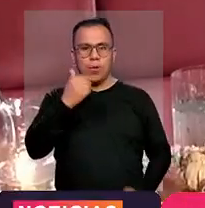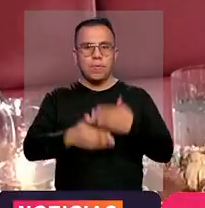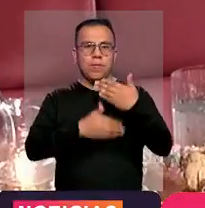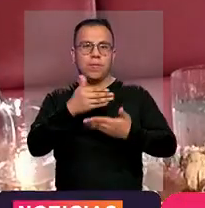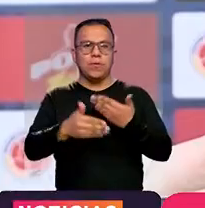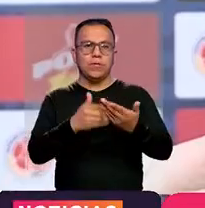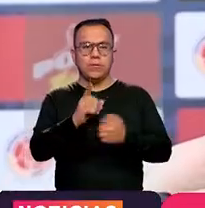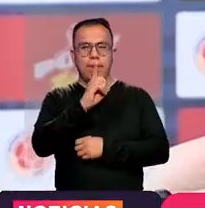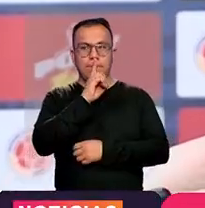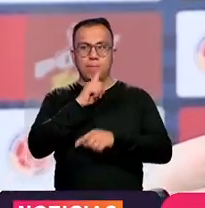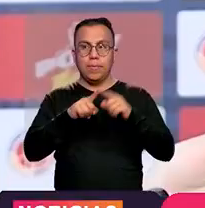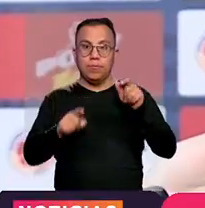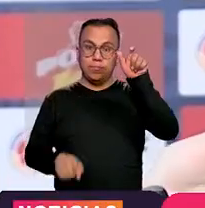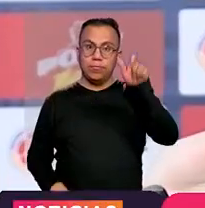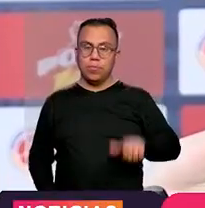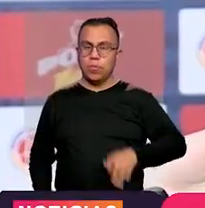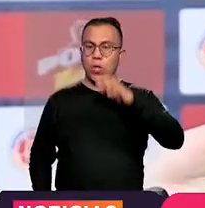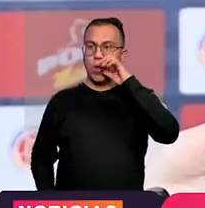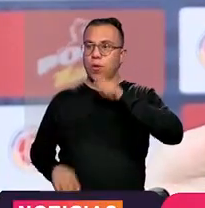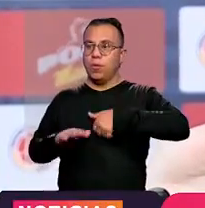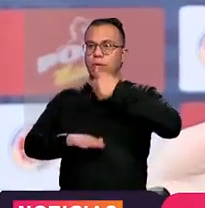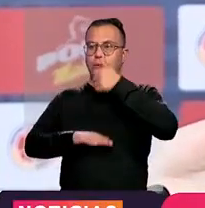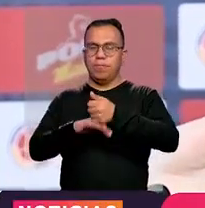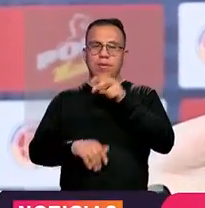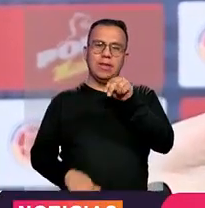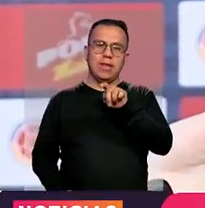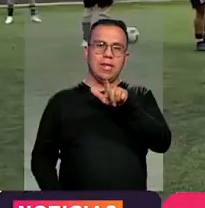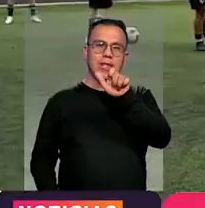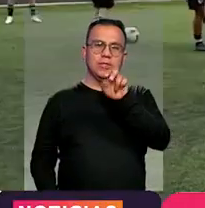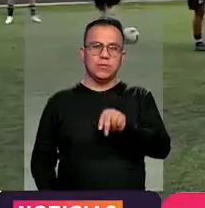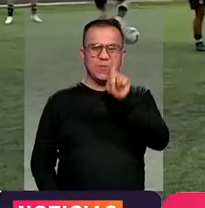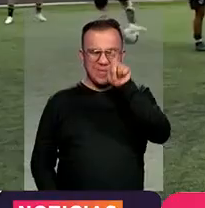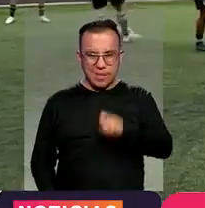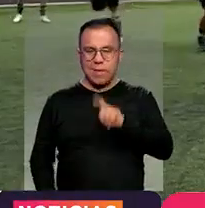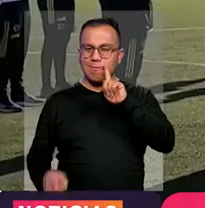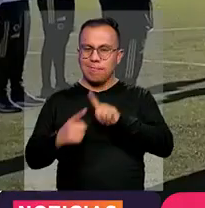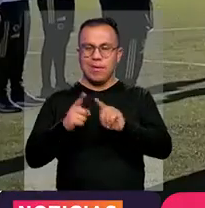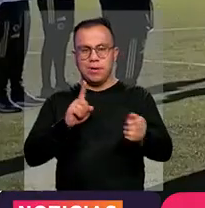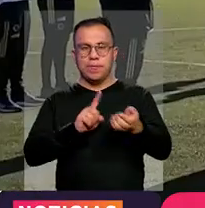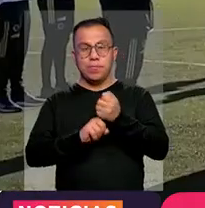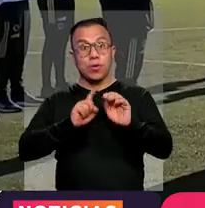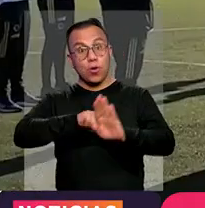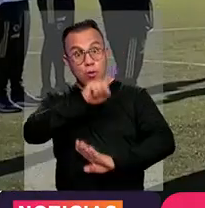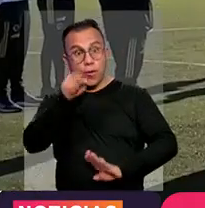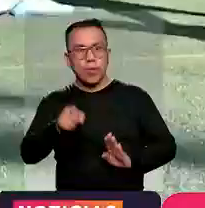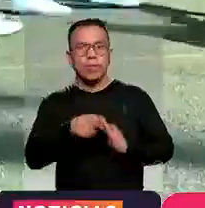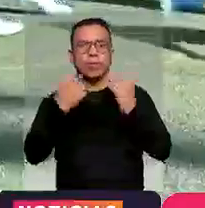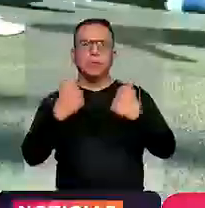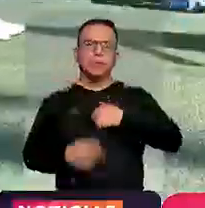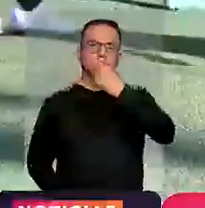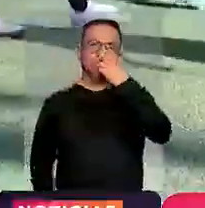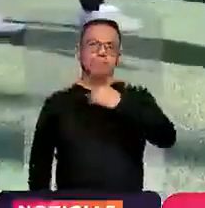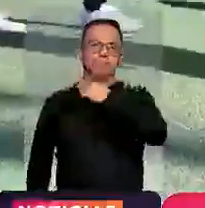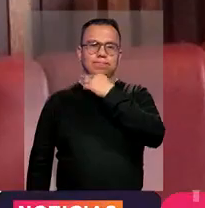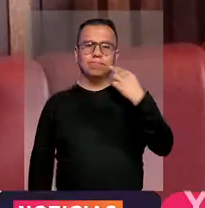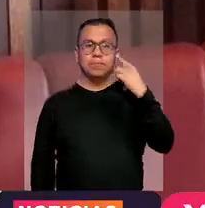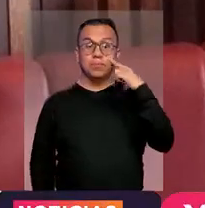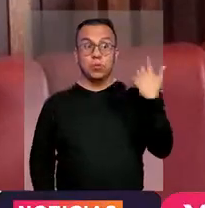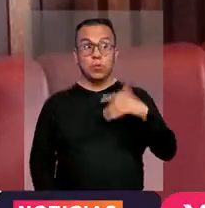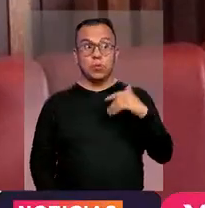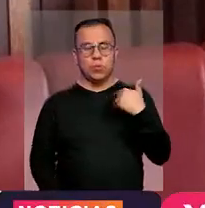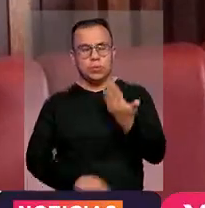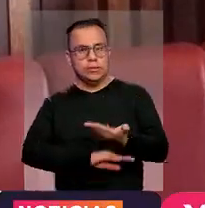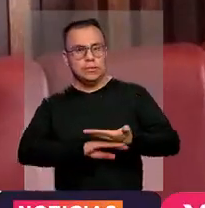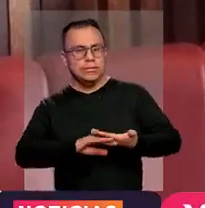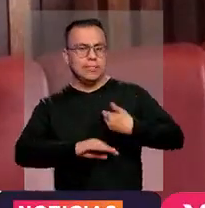carrera así. Yoreli cree que las dirigidas por Nelson Abadía deben ir por el título continental. Es un compromiso bastante alto el que se